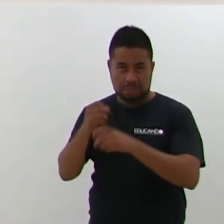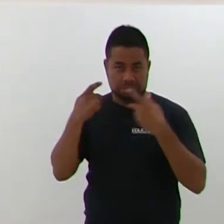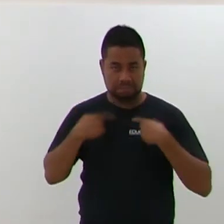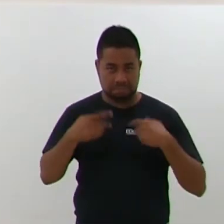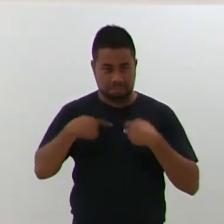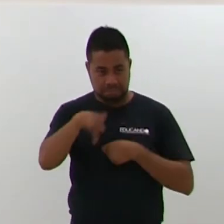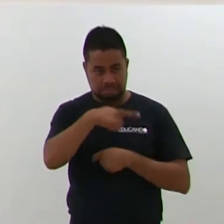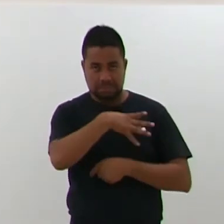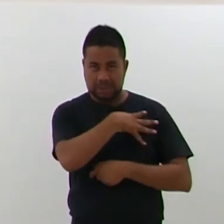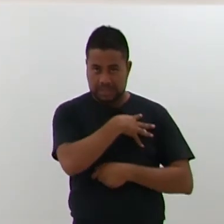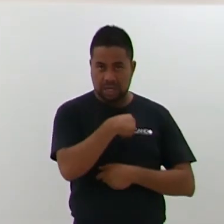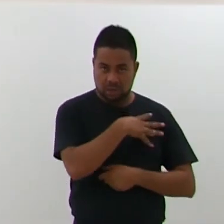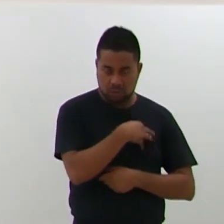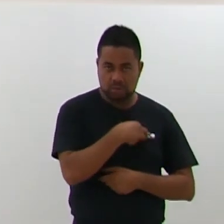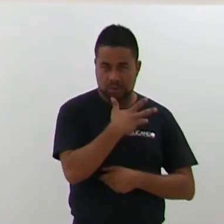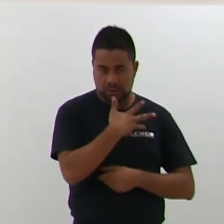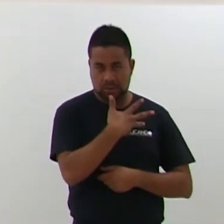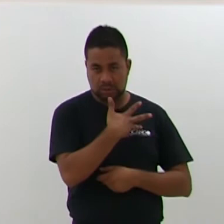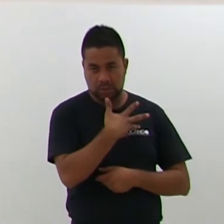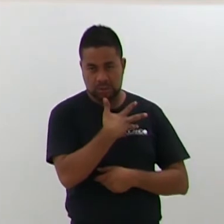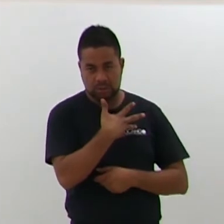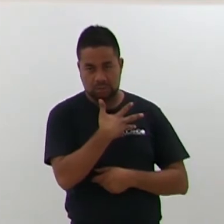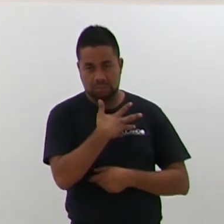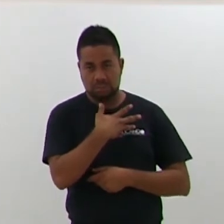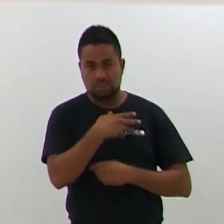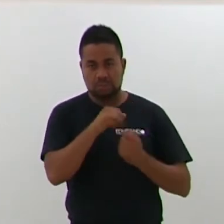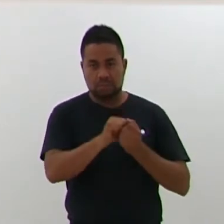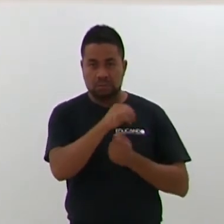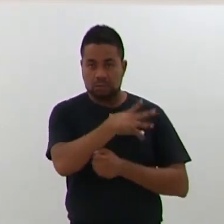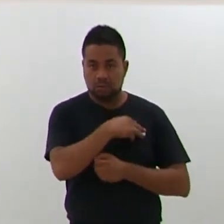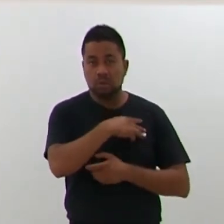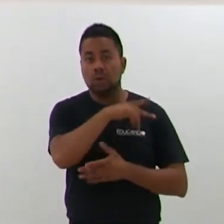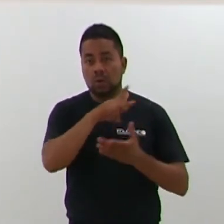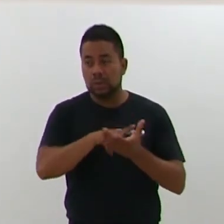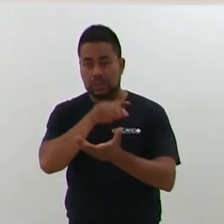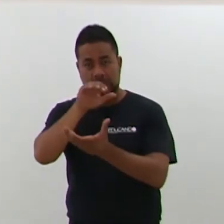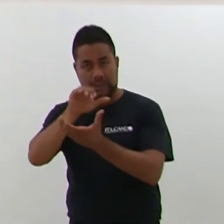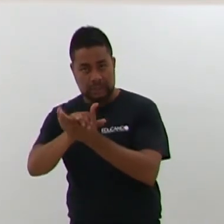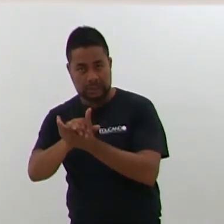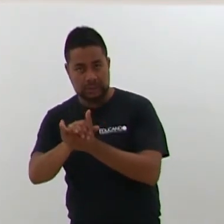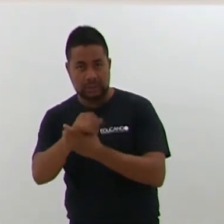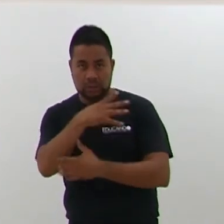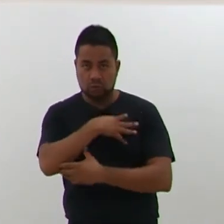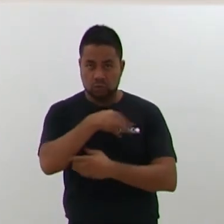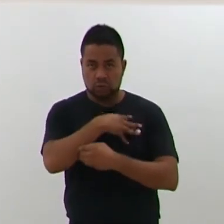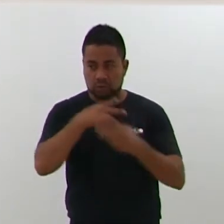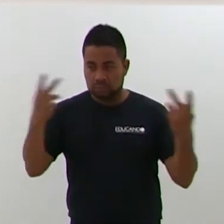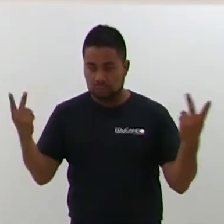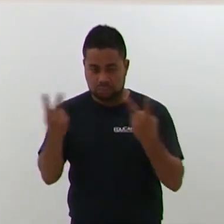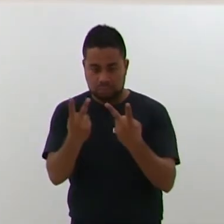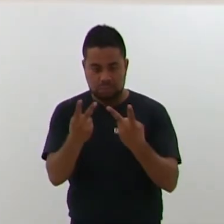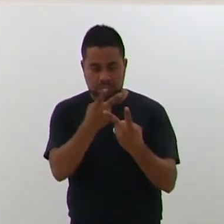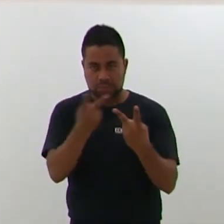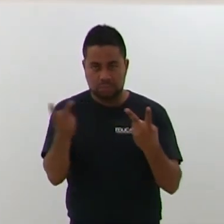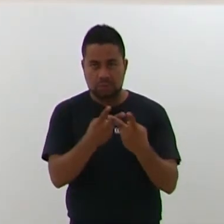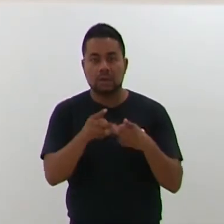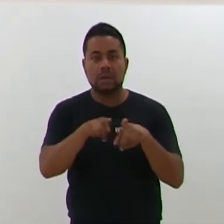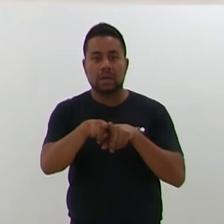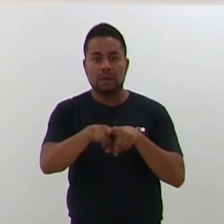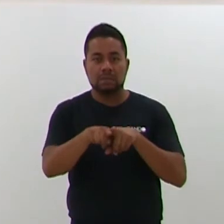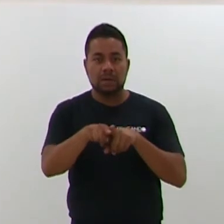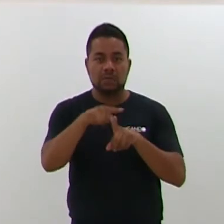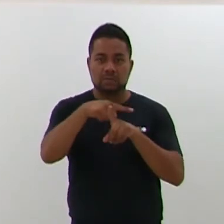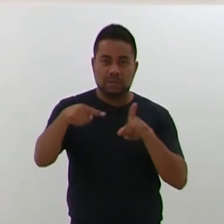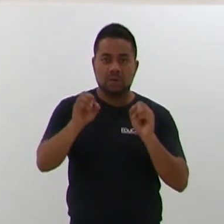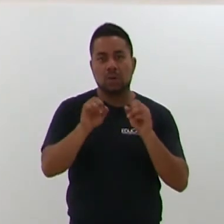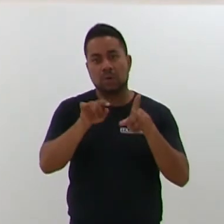que tienen hijos y ya con hijos se casan. Entonces los hijos de ambos son hermanastros. No son hermanos,